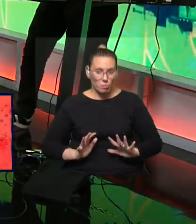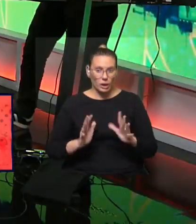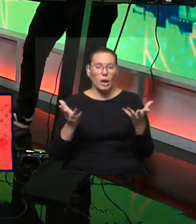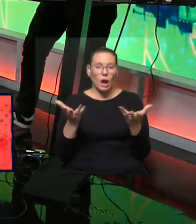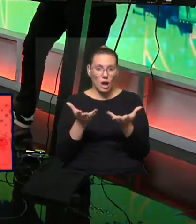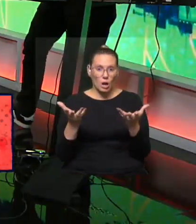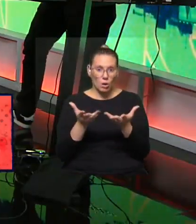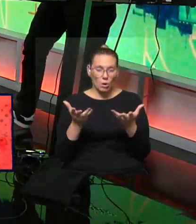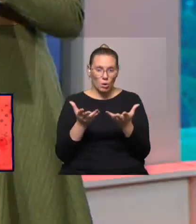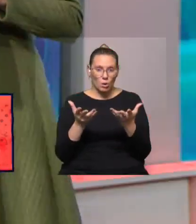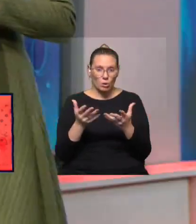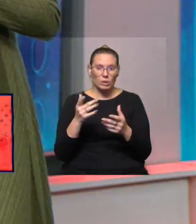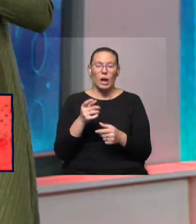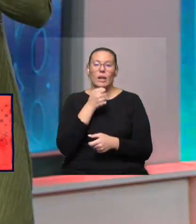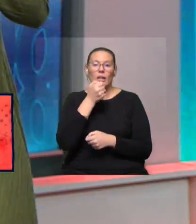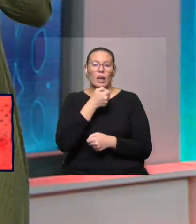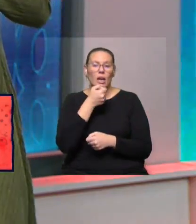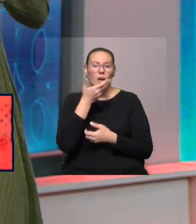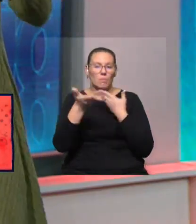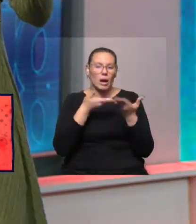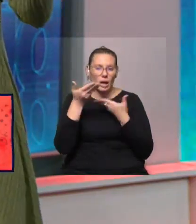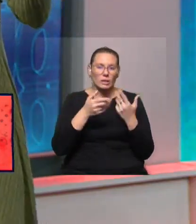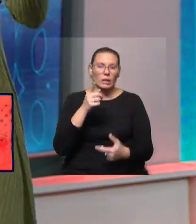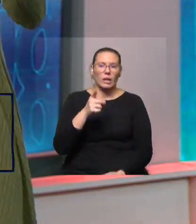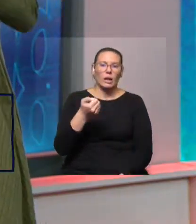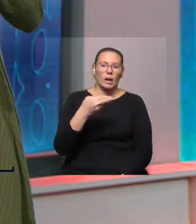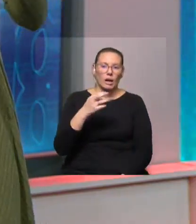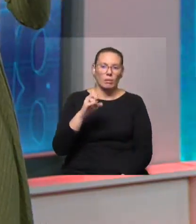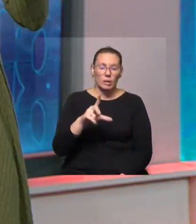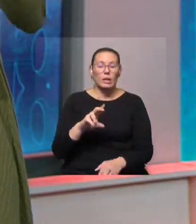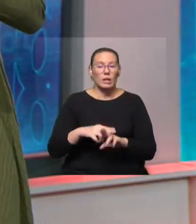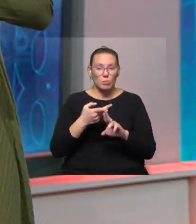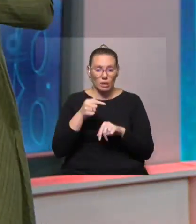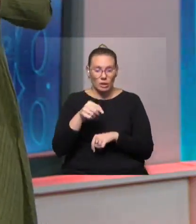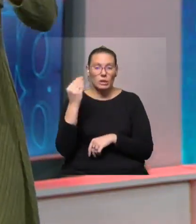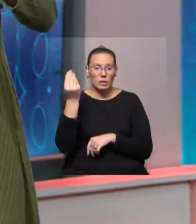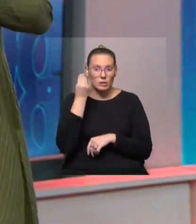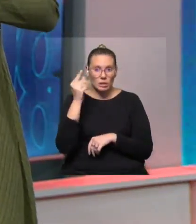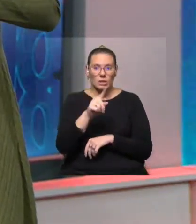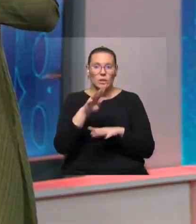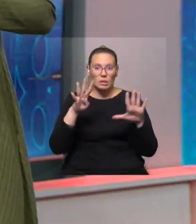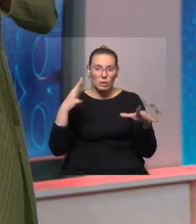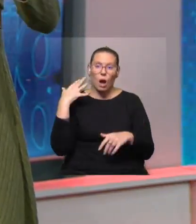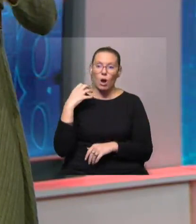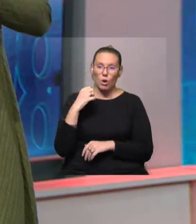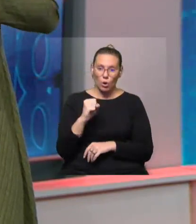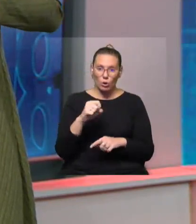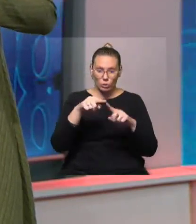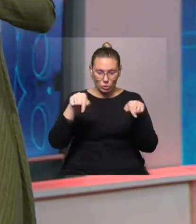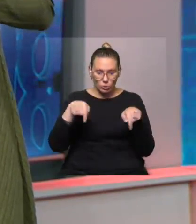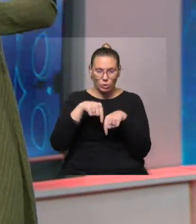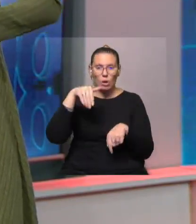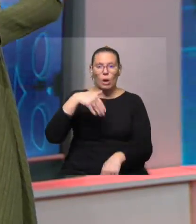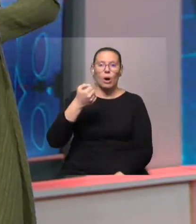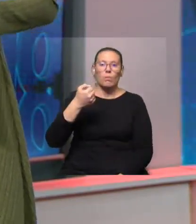porque ahora el vocalista va a ser Gabriel riquieri las repetimos este sábado 19 de agosto en magnolio